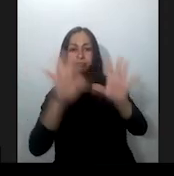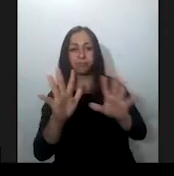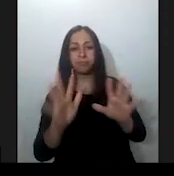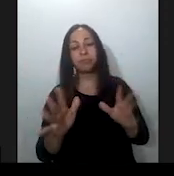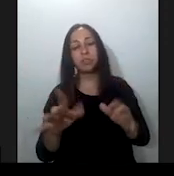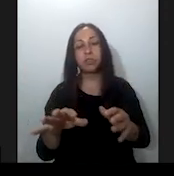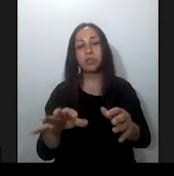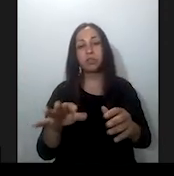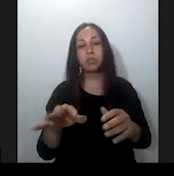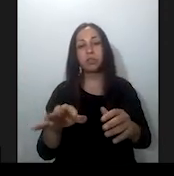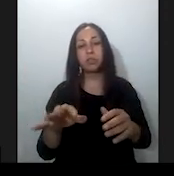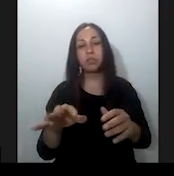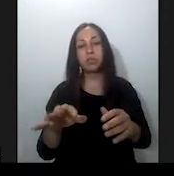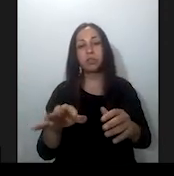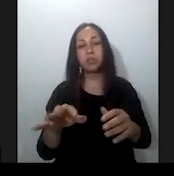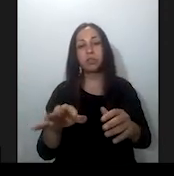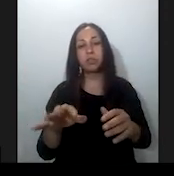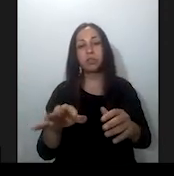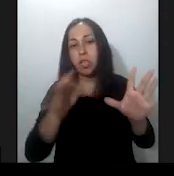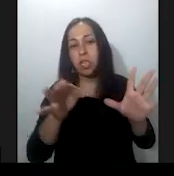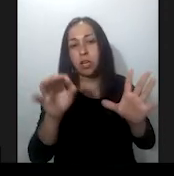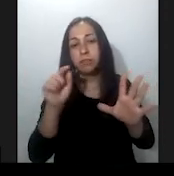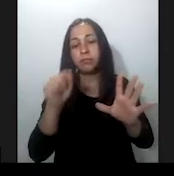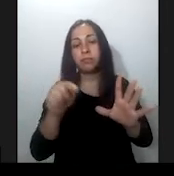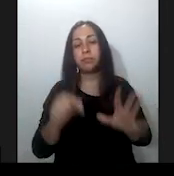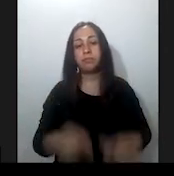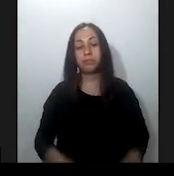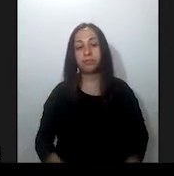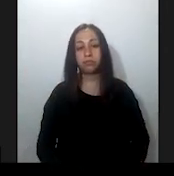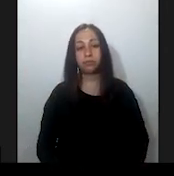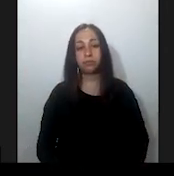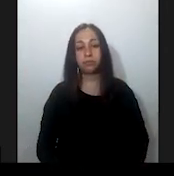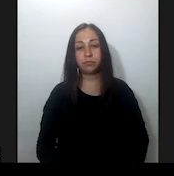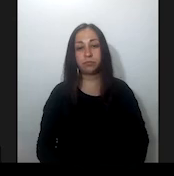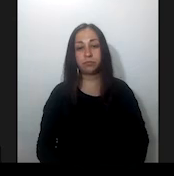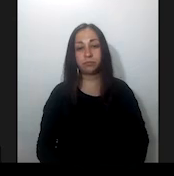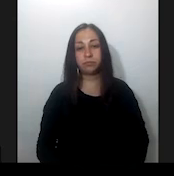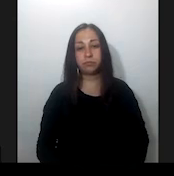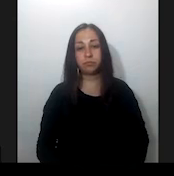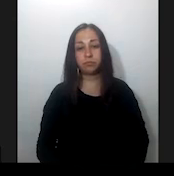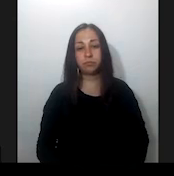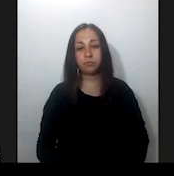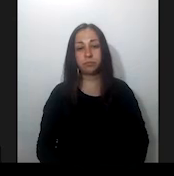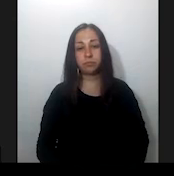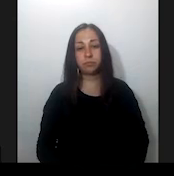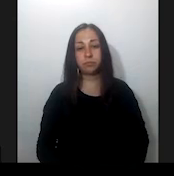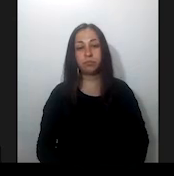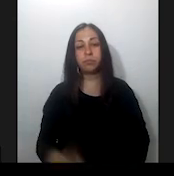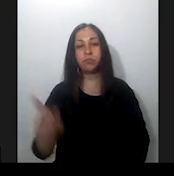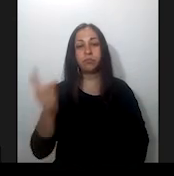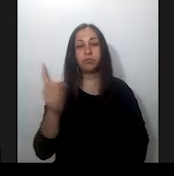nuevo estilo de la tabla. Sí, ahí es un poco como ustedes quieren que se visualice la tabla.